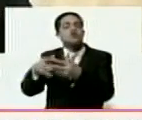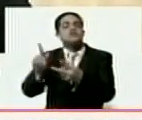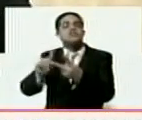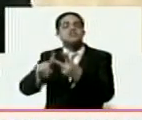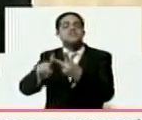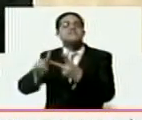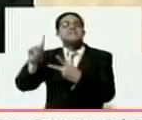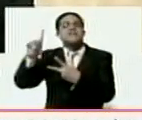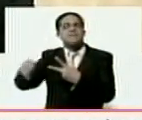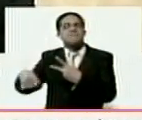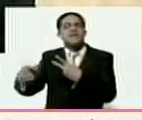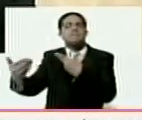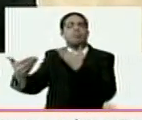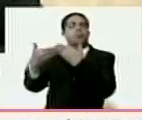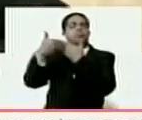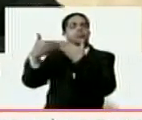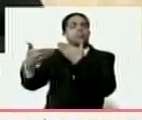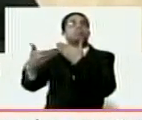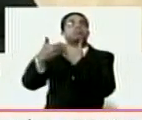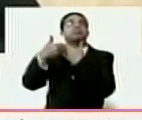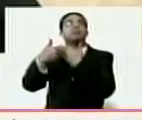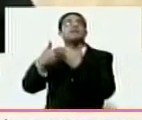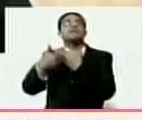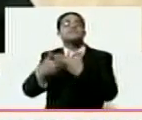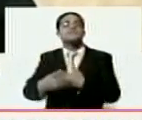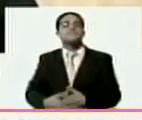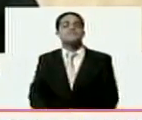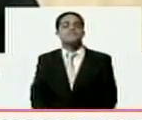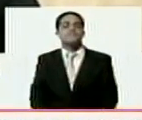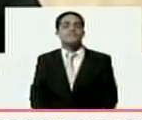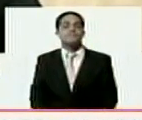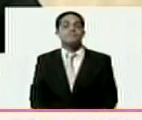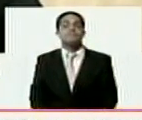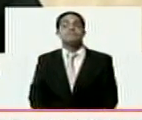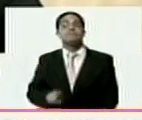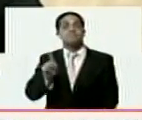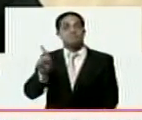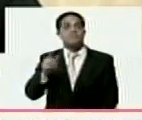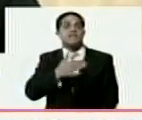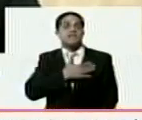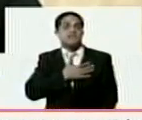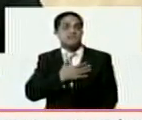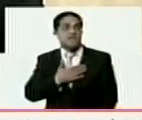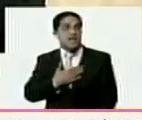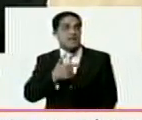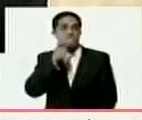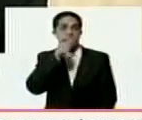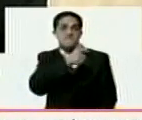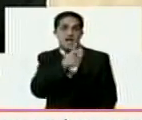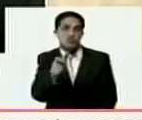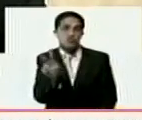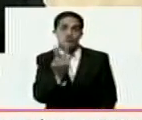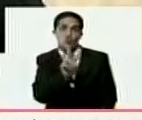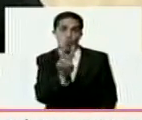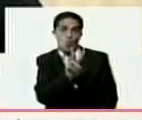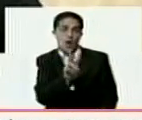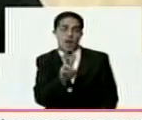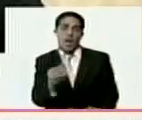sabotaje permanente, a esta tensión a la que pretenden someter al pueblo venezolano